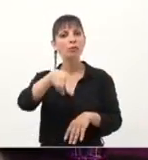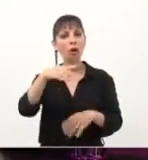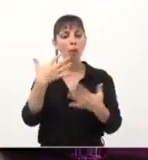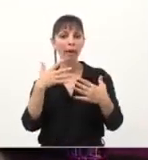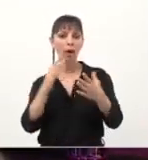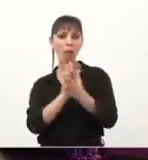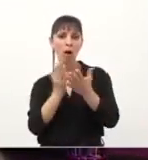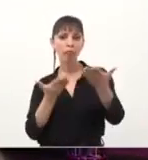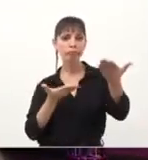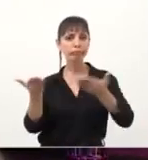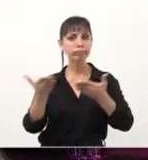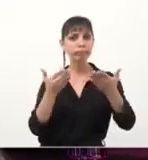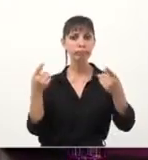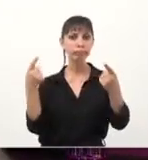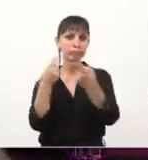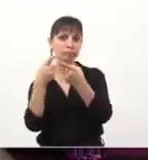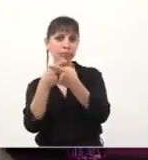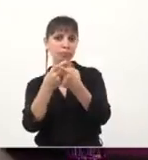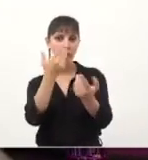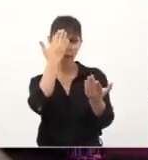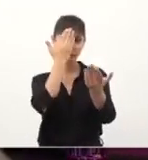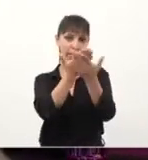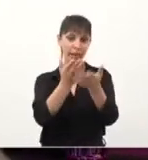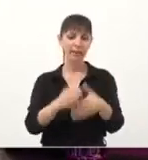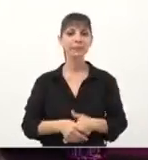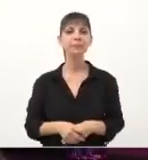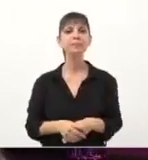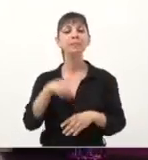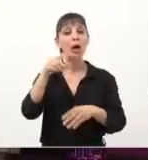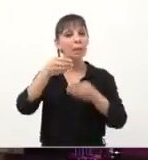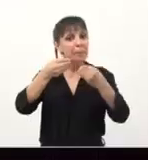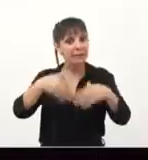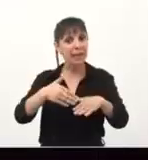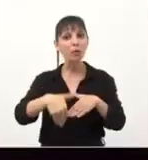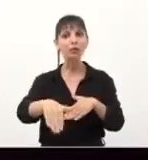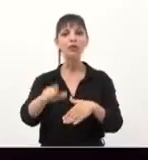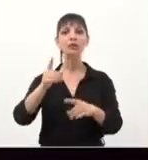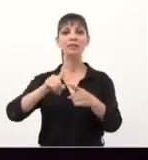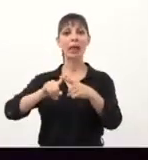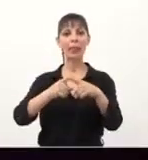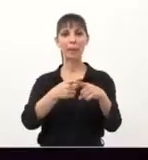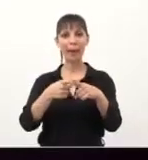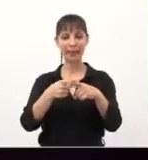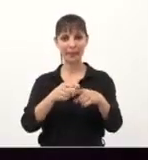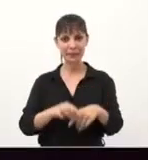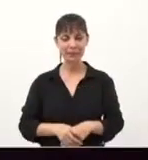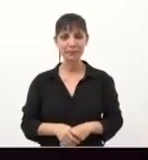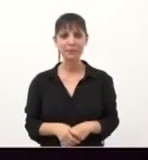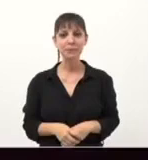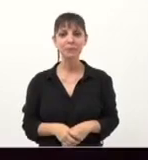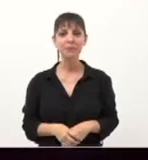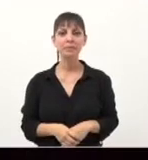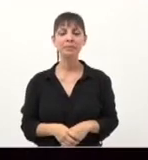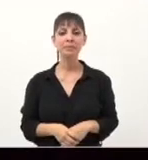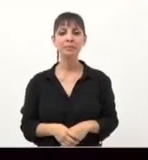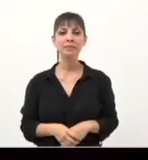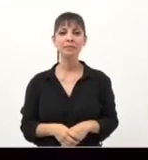¿no? Cara a cara. Vamos a meternos ya en el debate en este momento.